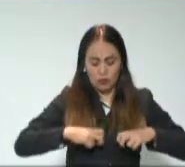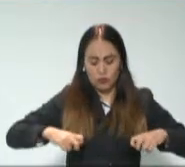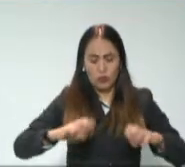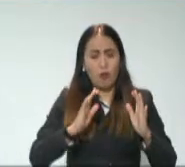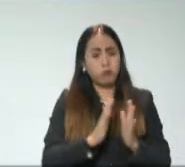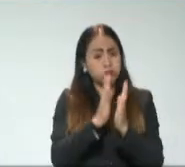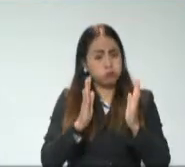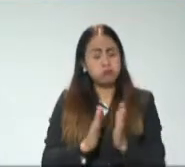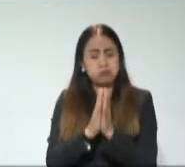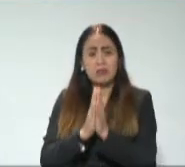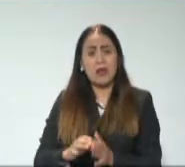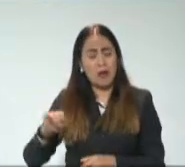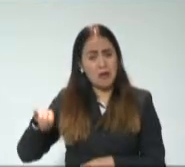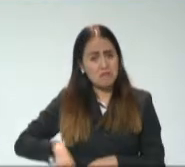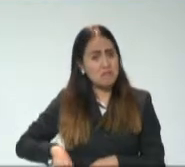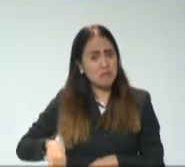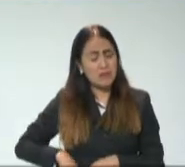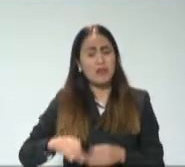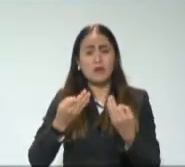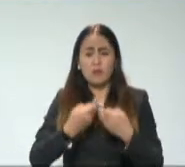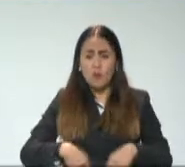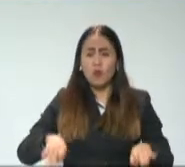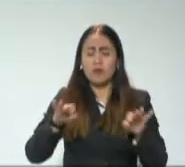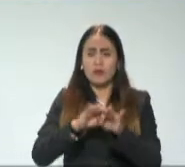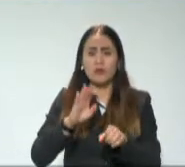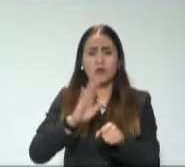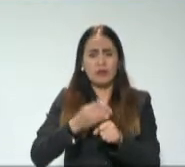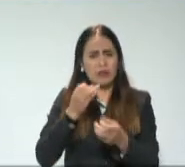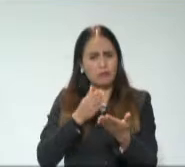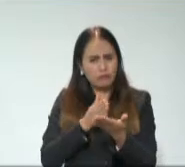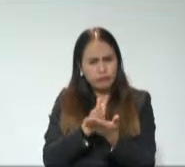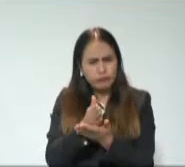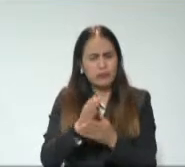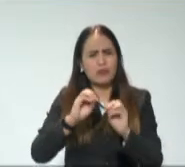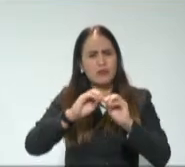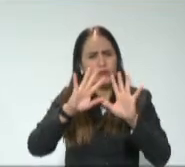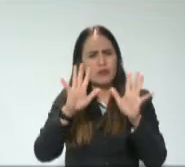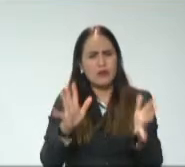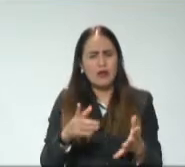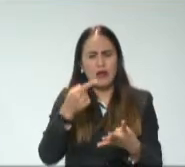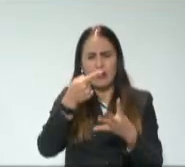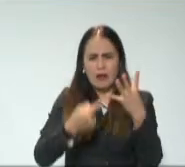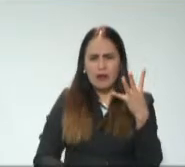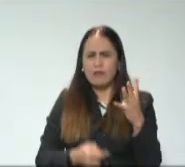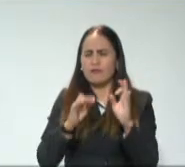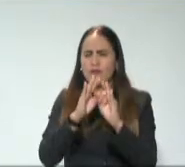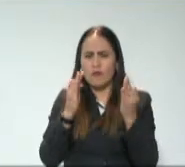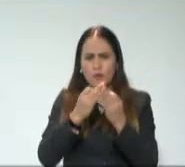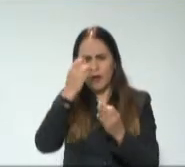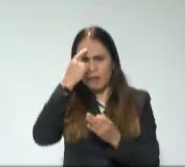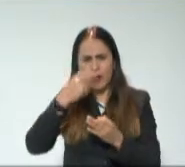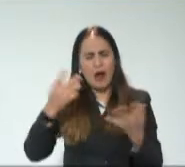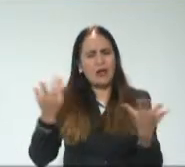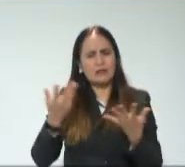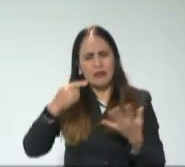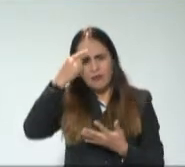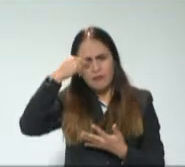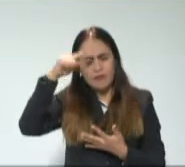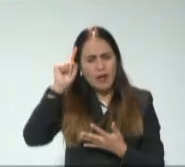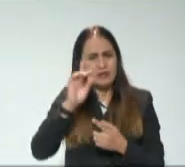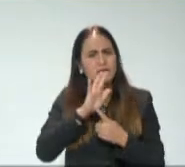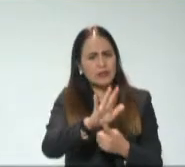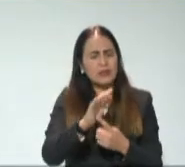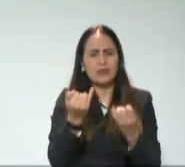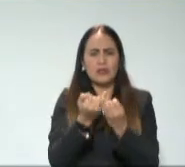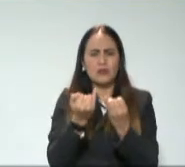destaco un eje común transparencia como mecanismo que facilita como mecanismo que garantiza el derecho